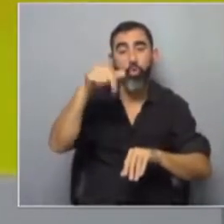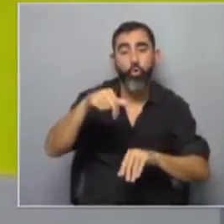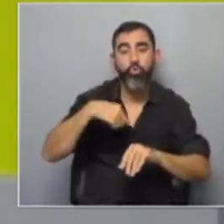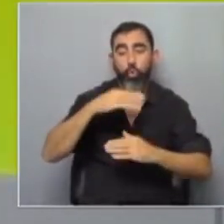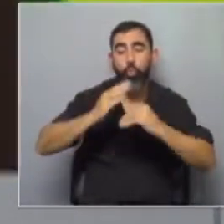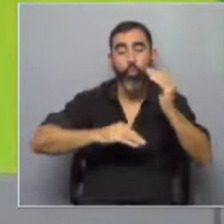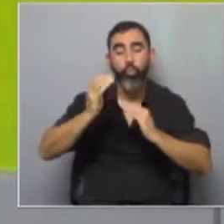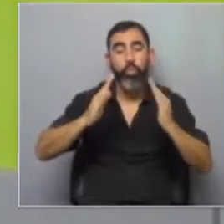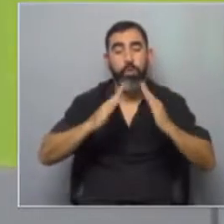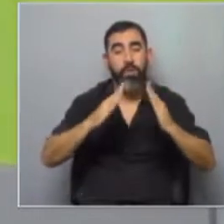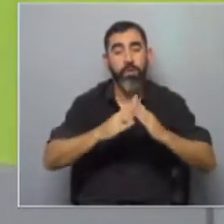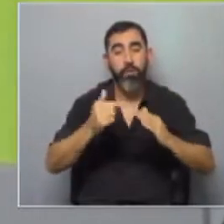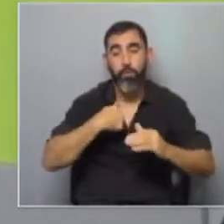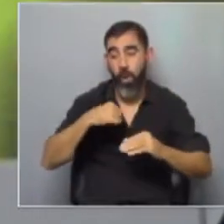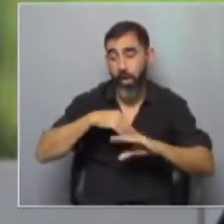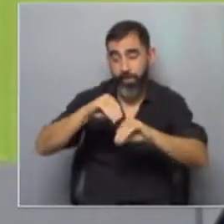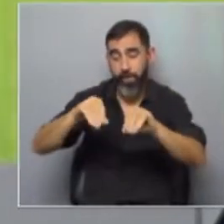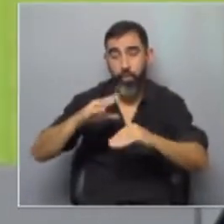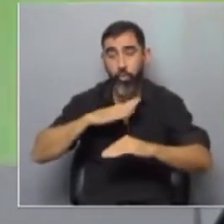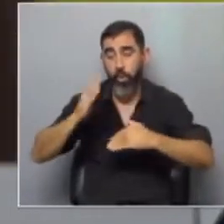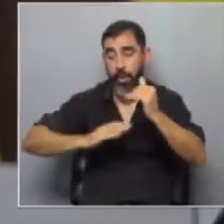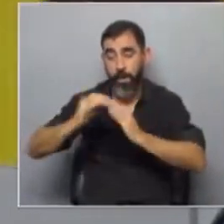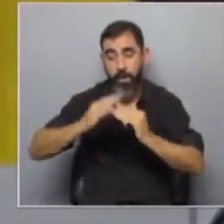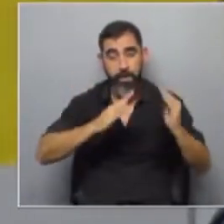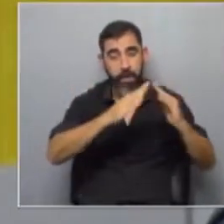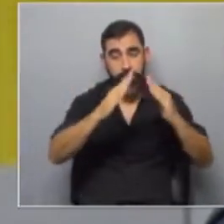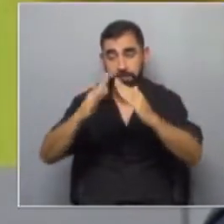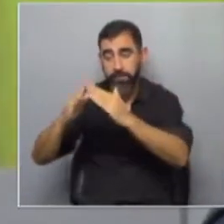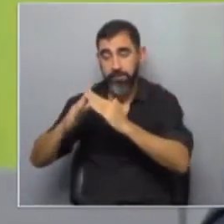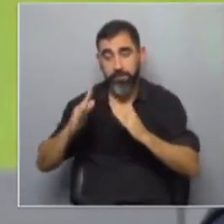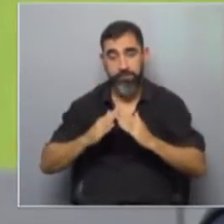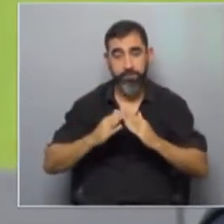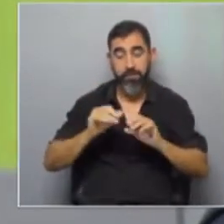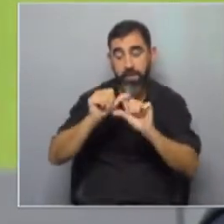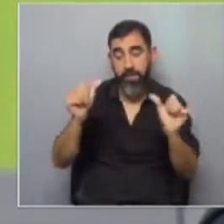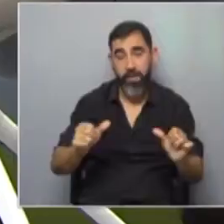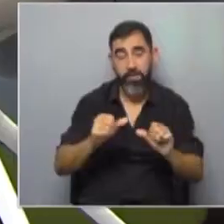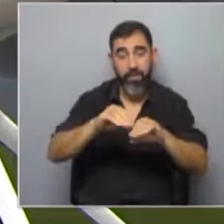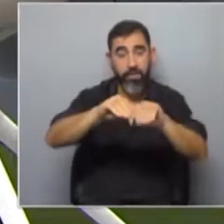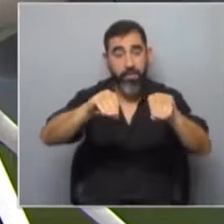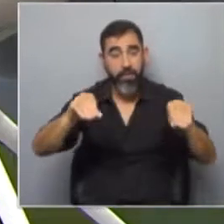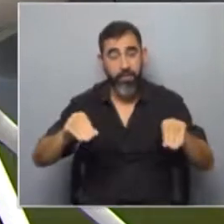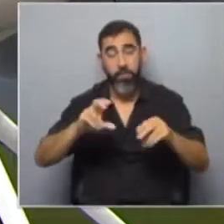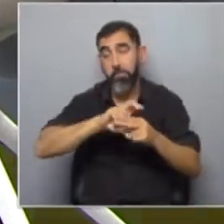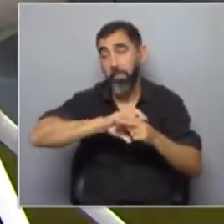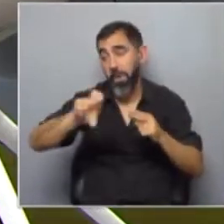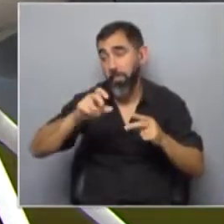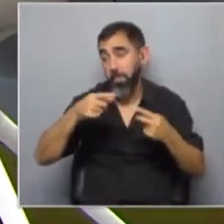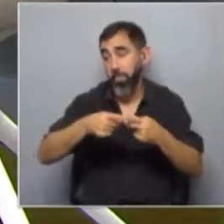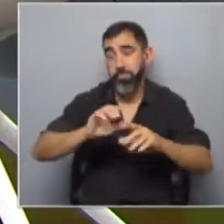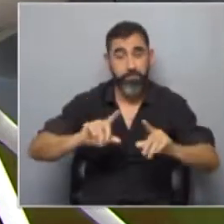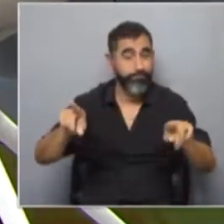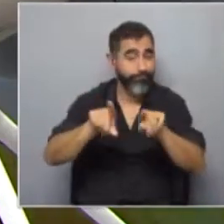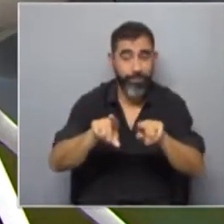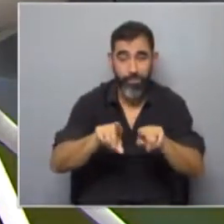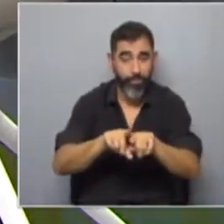Y bueno, maneras hay. Hay que tener mucha capacidad de negociación, hay que buscar formas y hacer que la